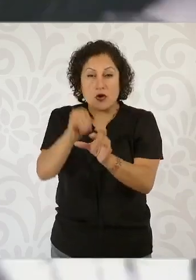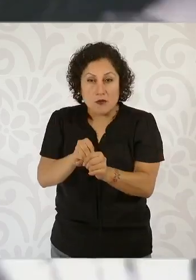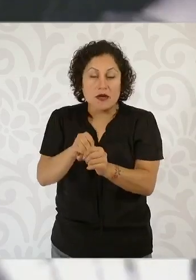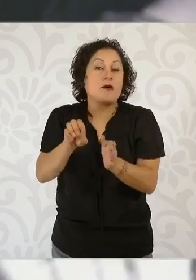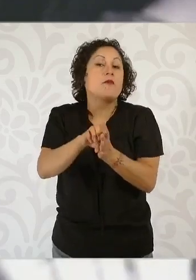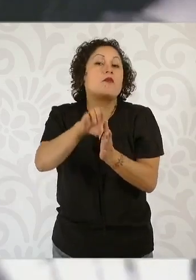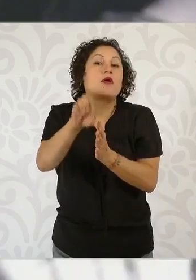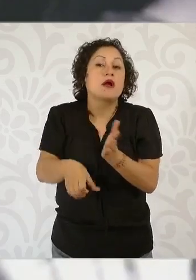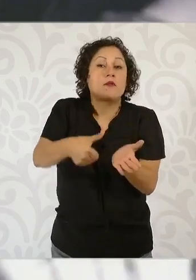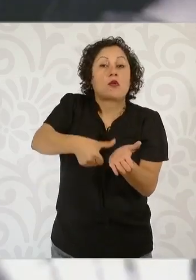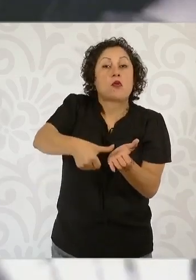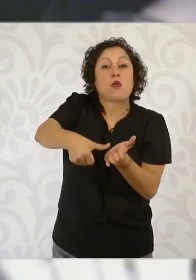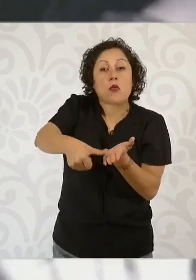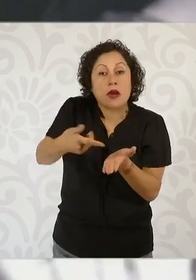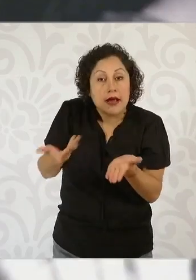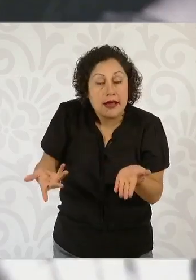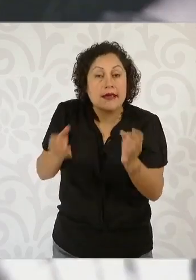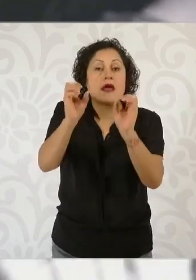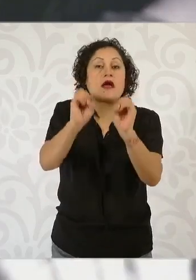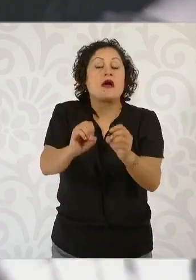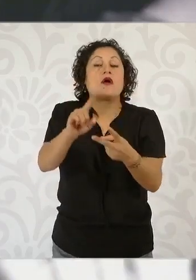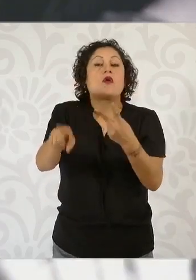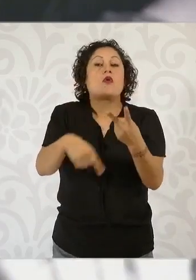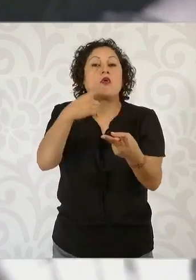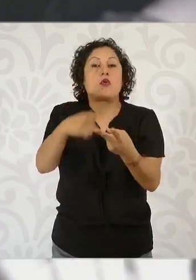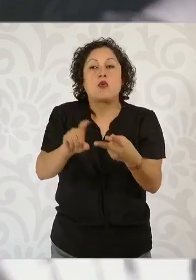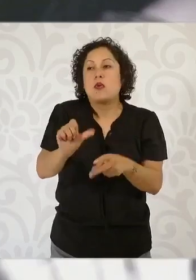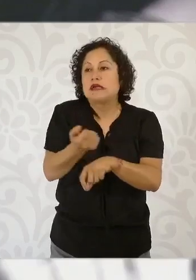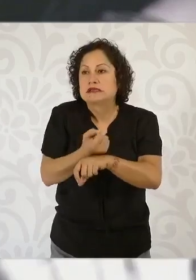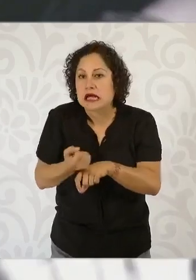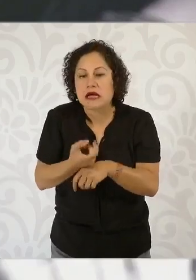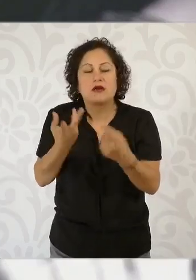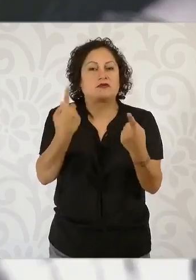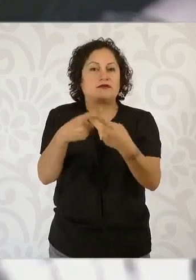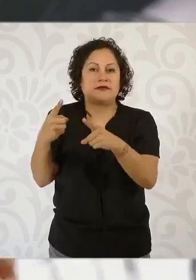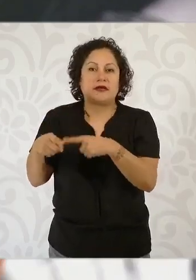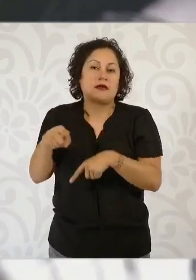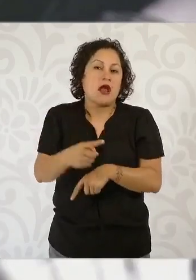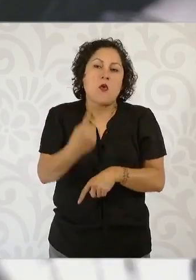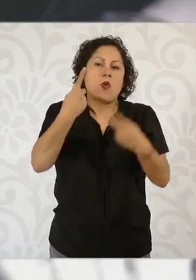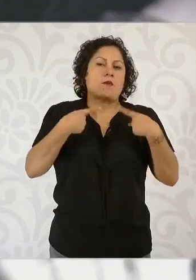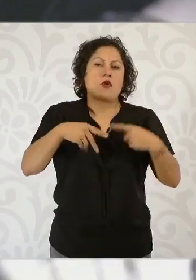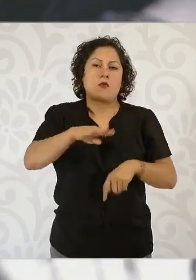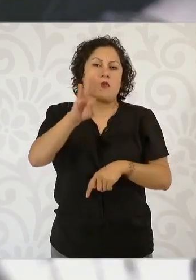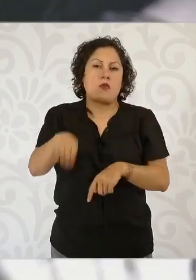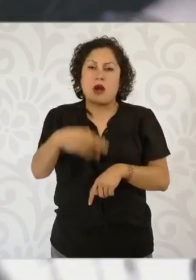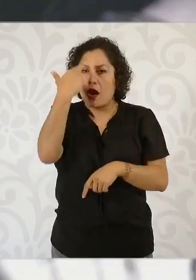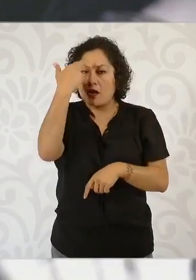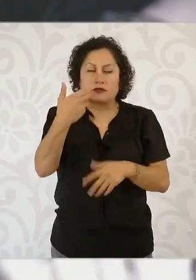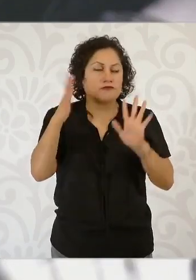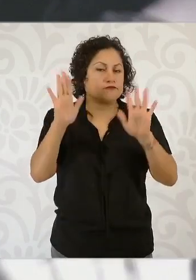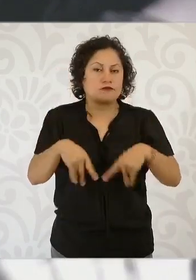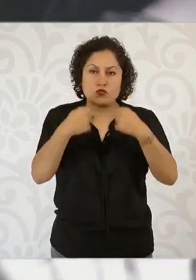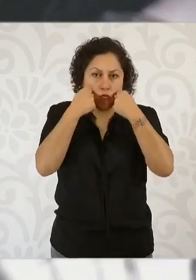las personas que lamentablemente fallecen, sea de manera violenta o no, y que no son identificadas.